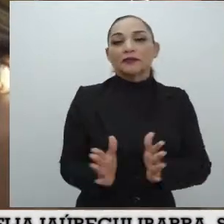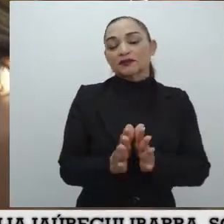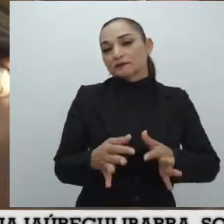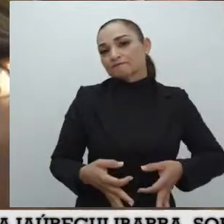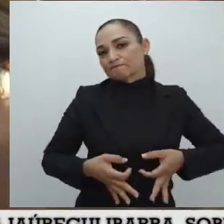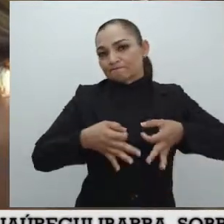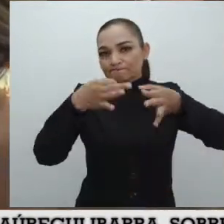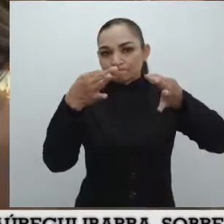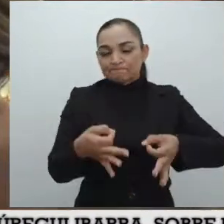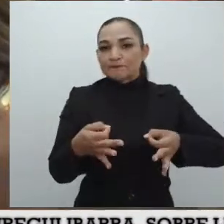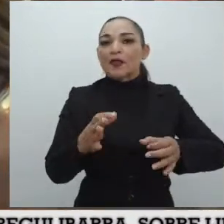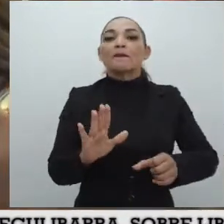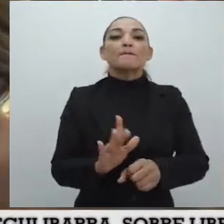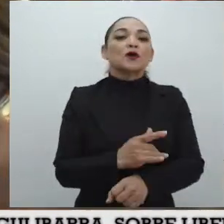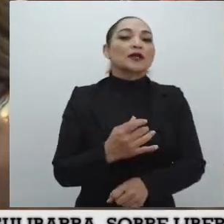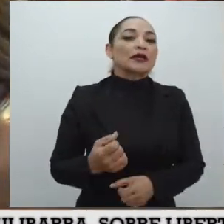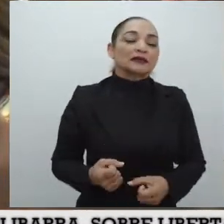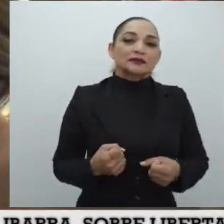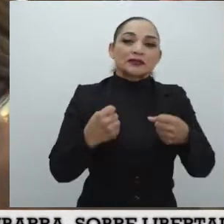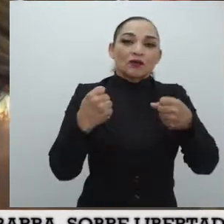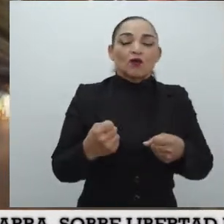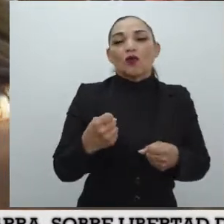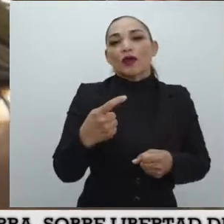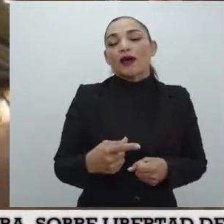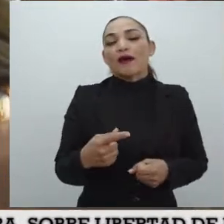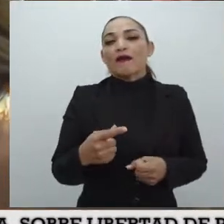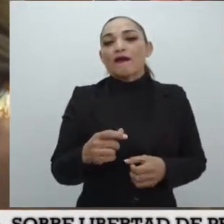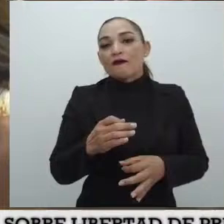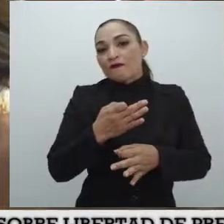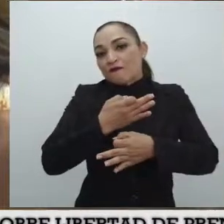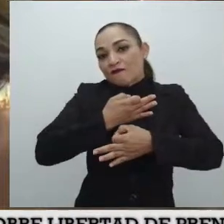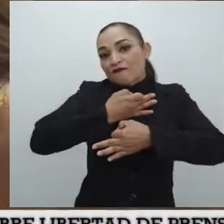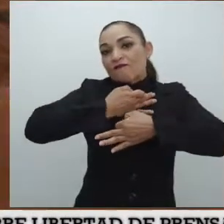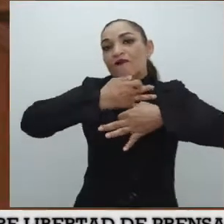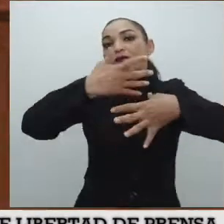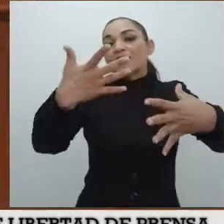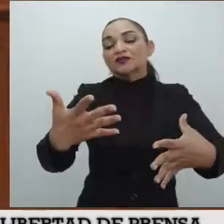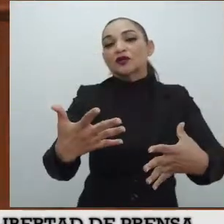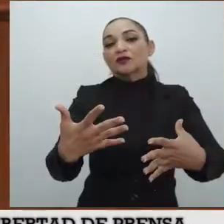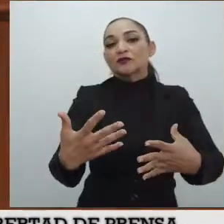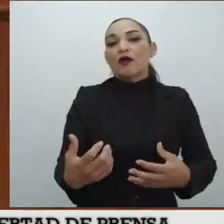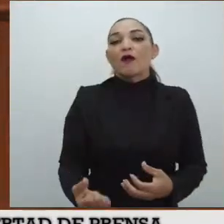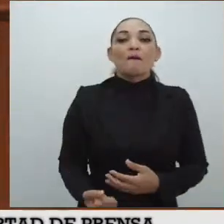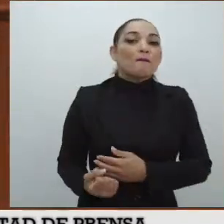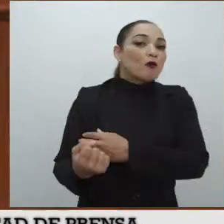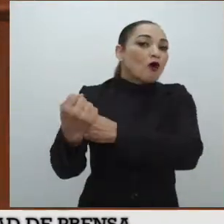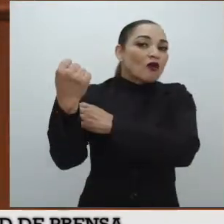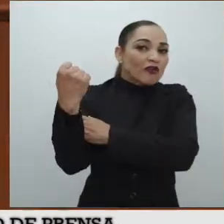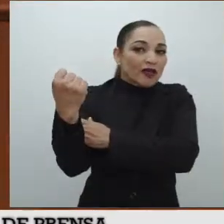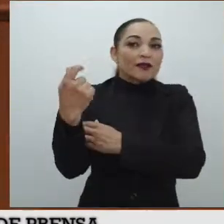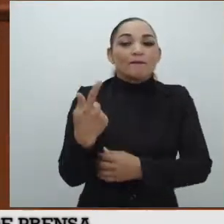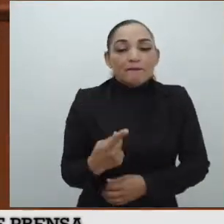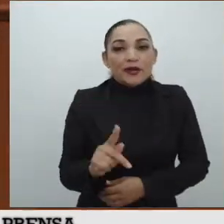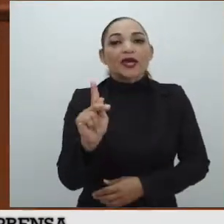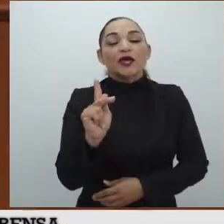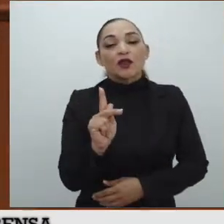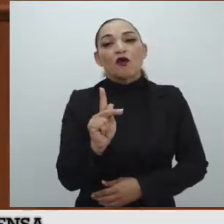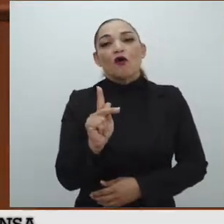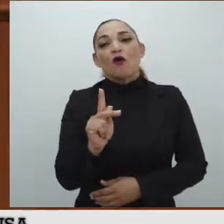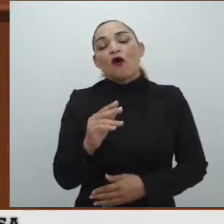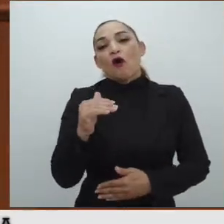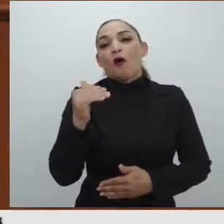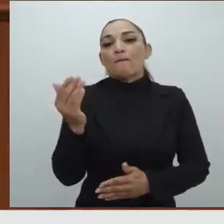definitivamente la información es poder, pero también es progreso y bienestar.